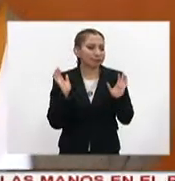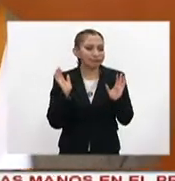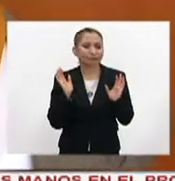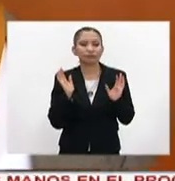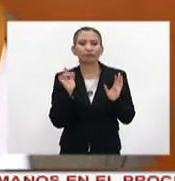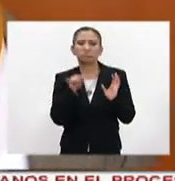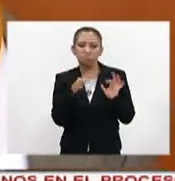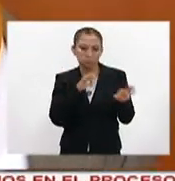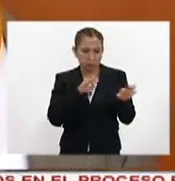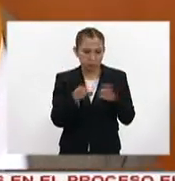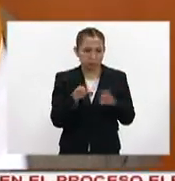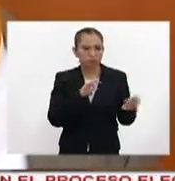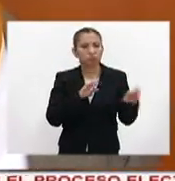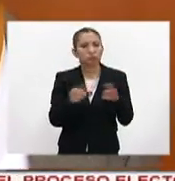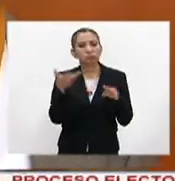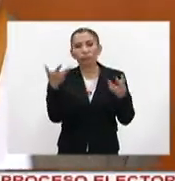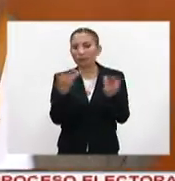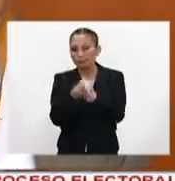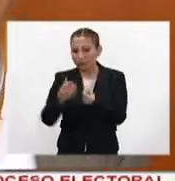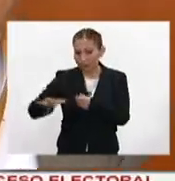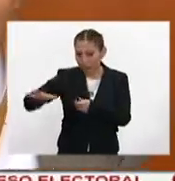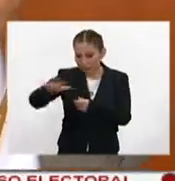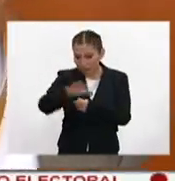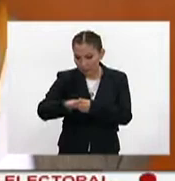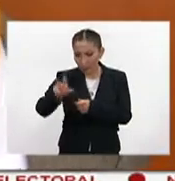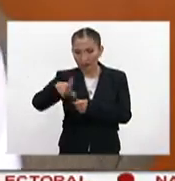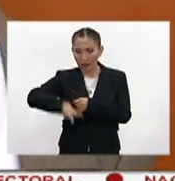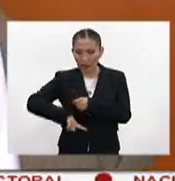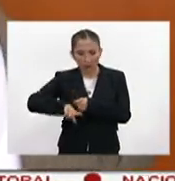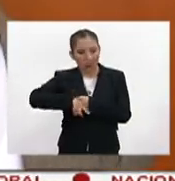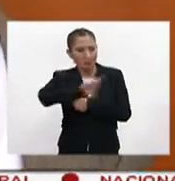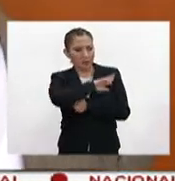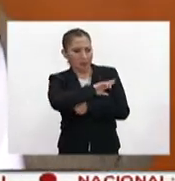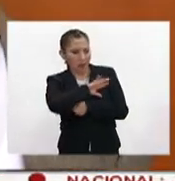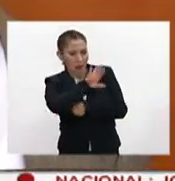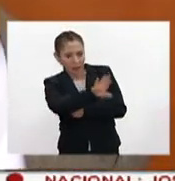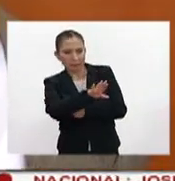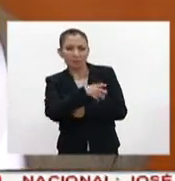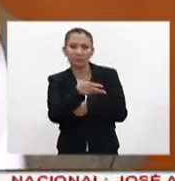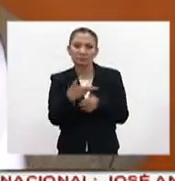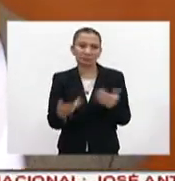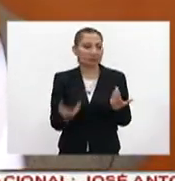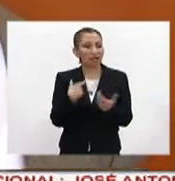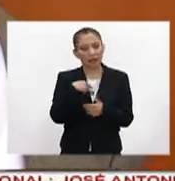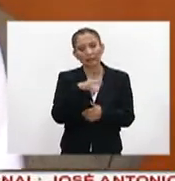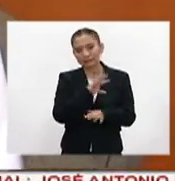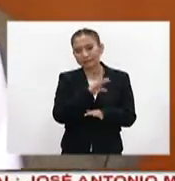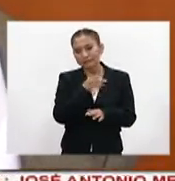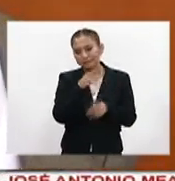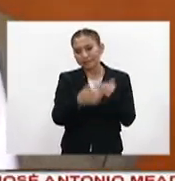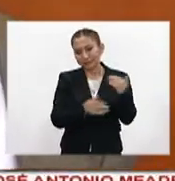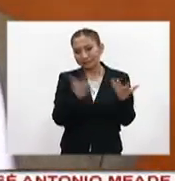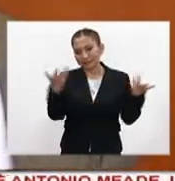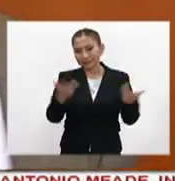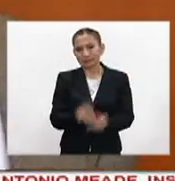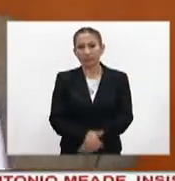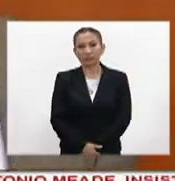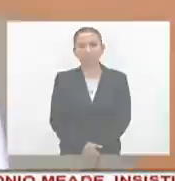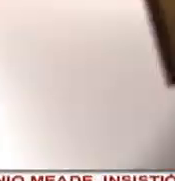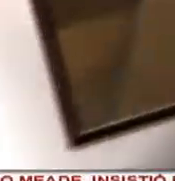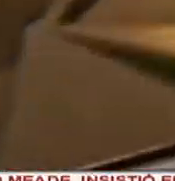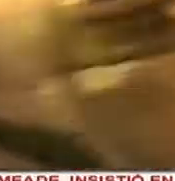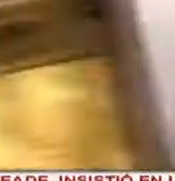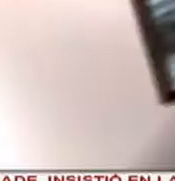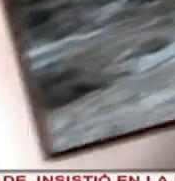estamos trabajando tanto con el sector público, el sector privado, etcétera, y yo creo que sí lo vamos a poder hacer.